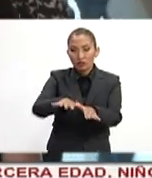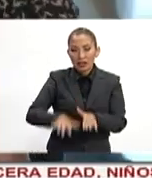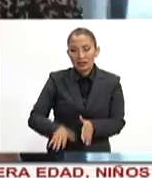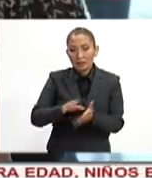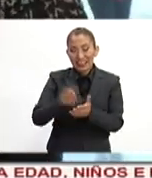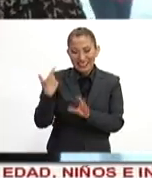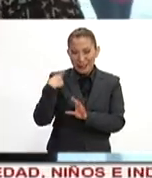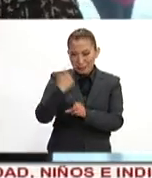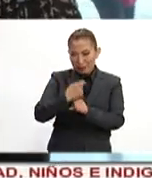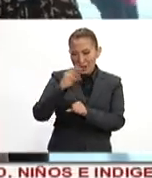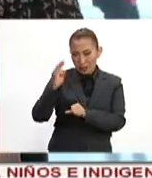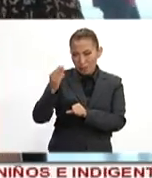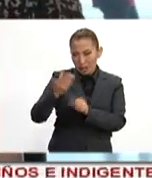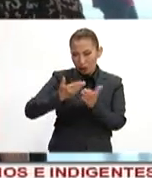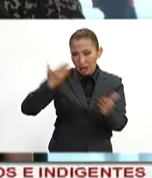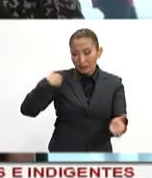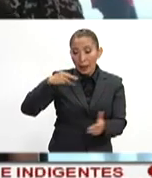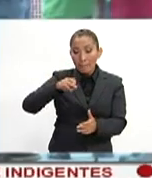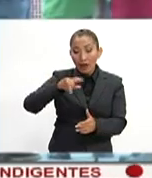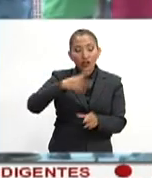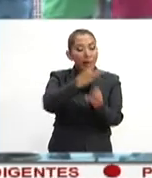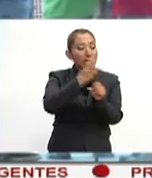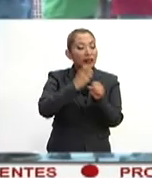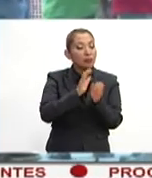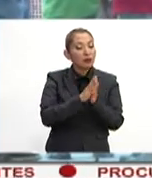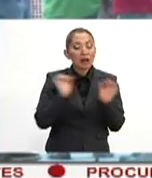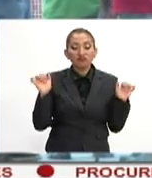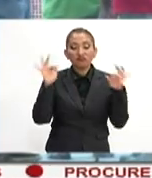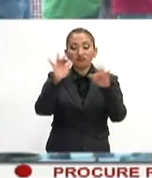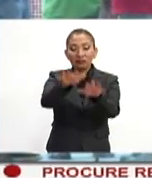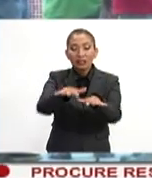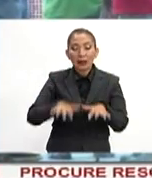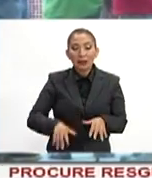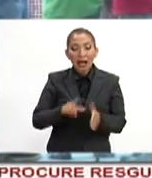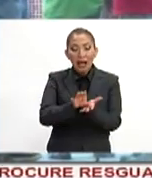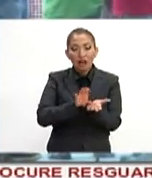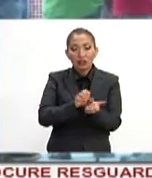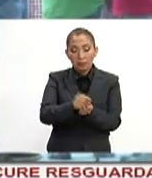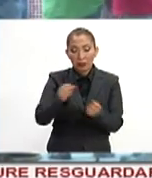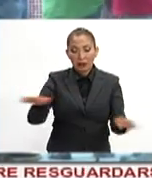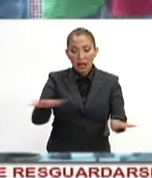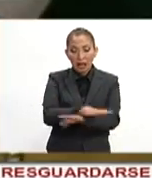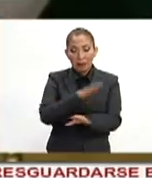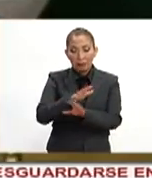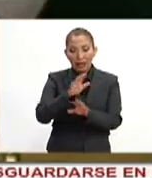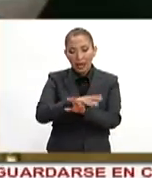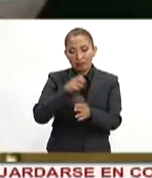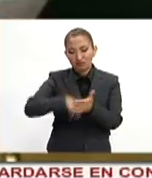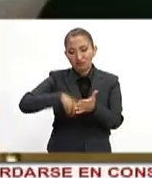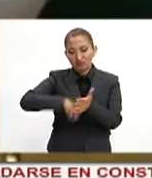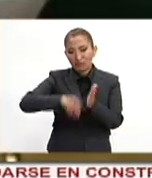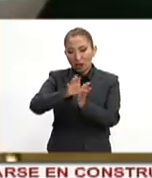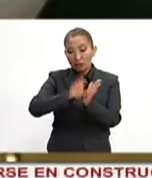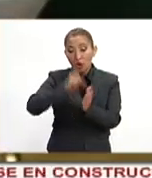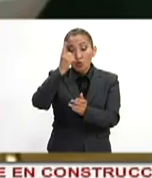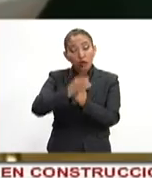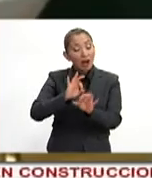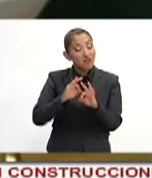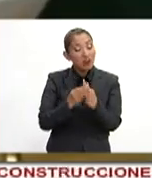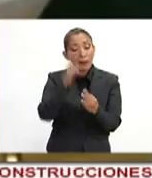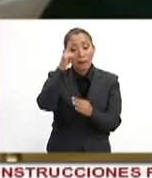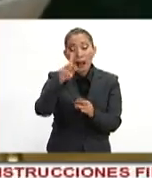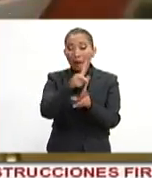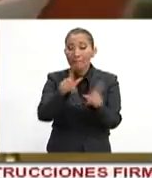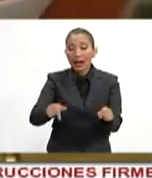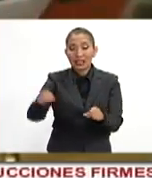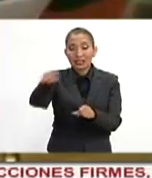que el pasado 1 de mayo, Maduro convocó a una Asamblea Nacional para reformar la actual Carta Magna, alegando que es el único camino para lograr